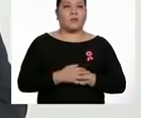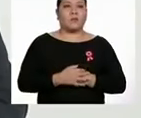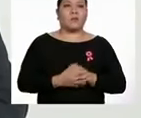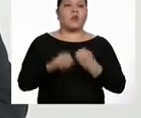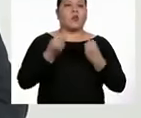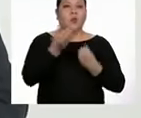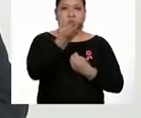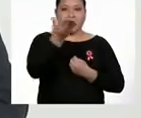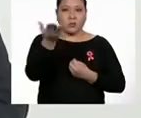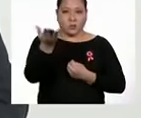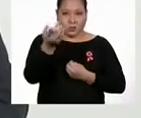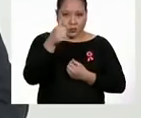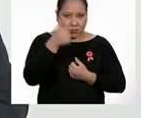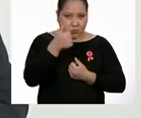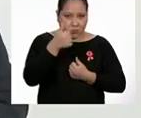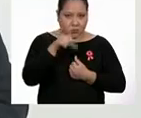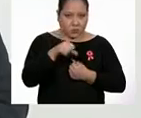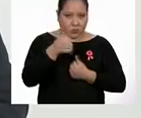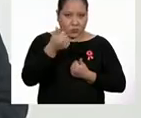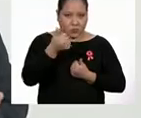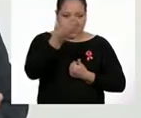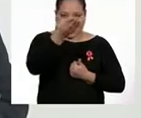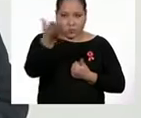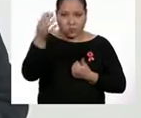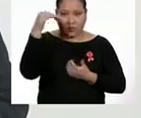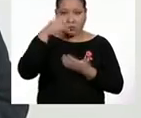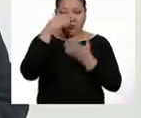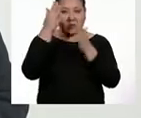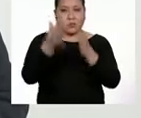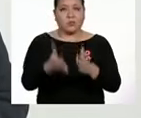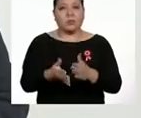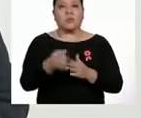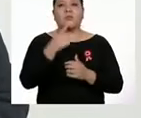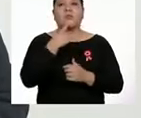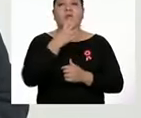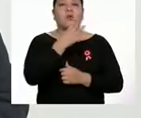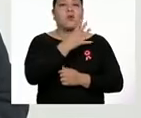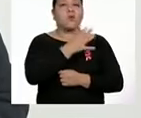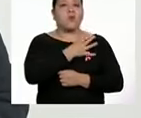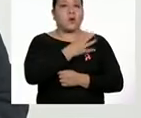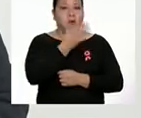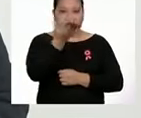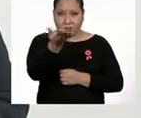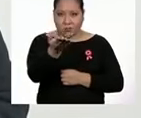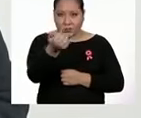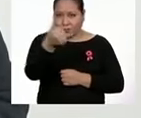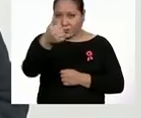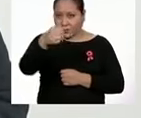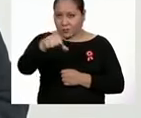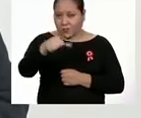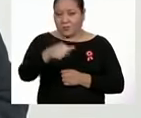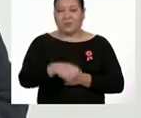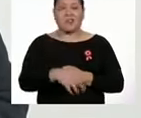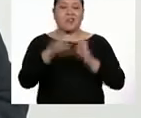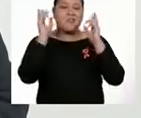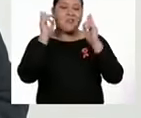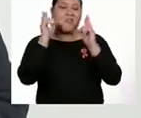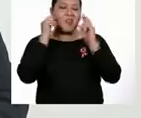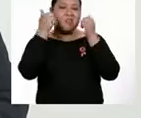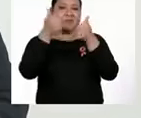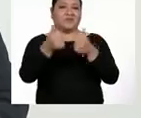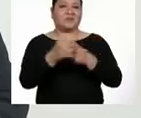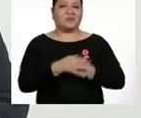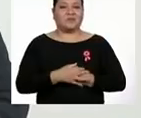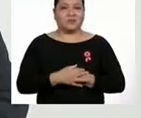¿Cómo les ha ido hasta el momento a las y los estudiantes de cuarto de secundaria? Espero que muy